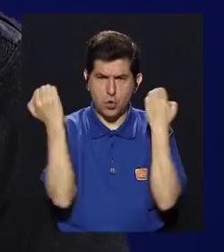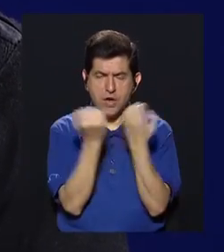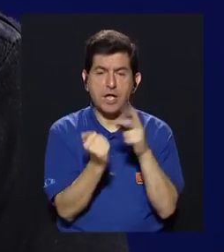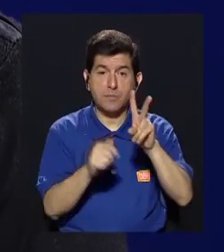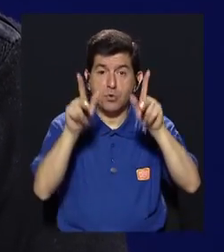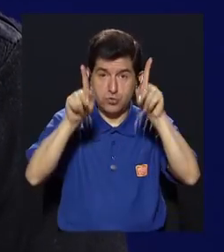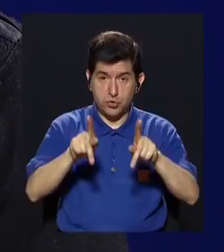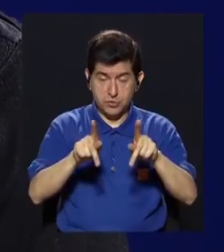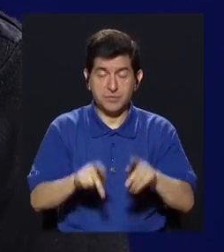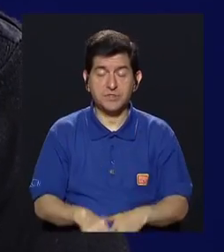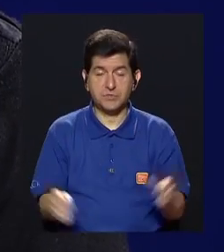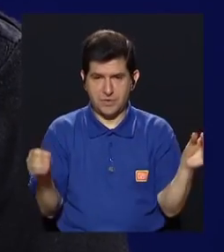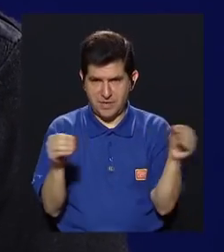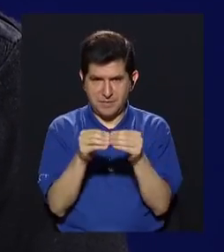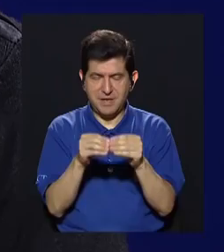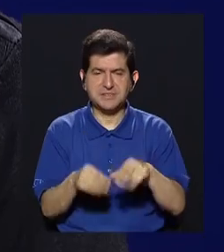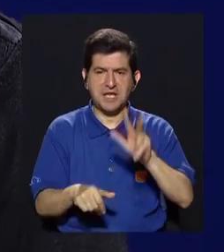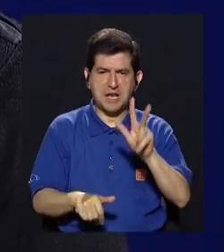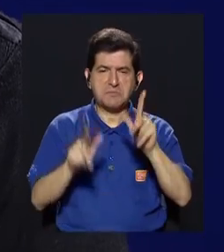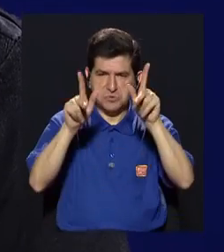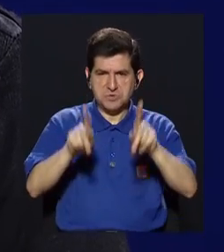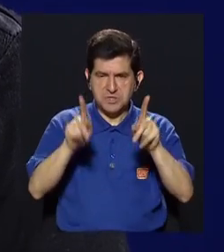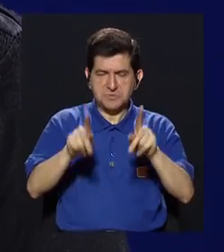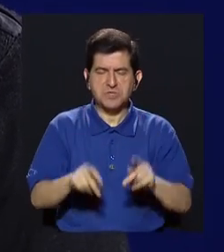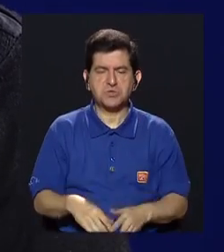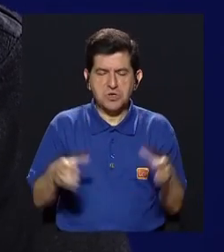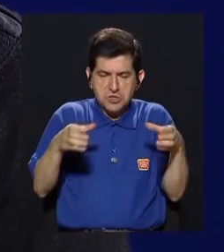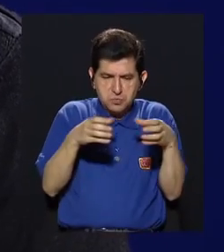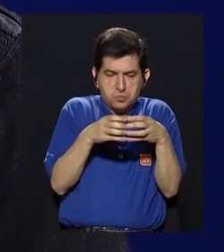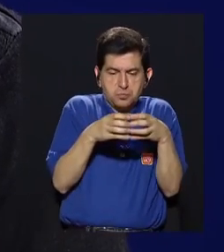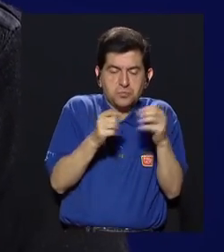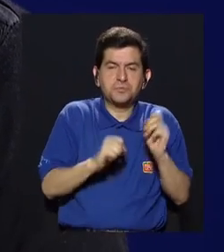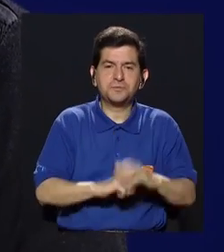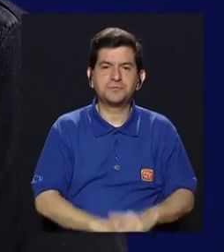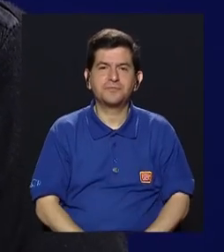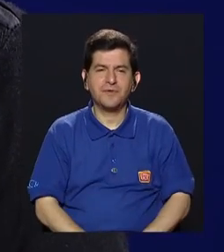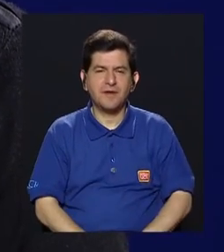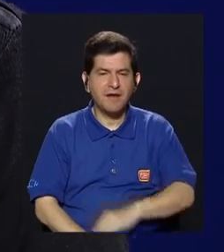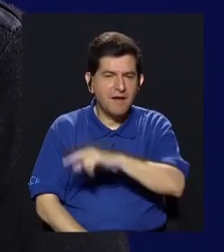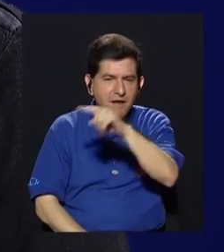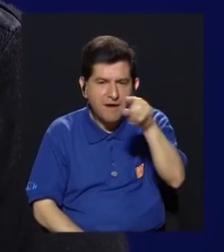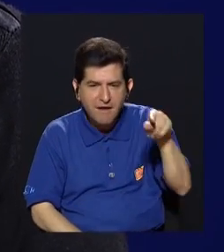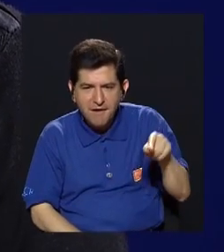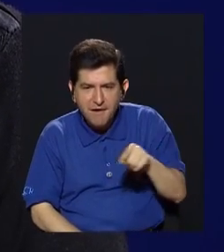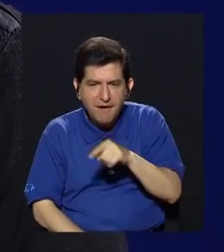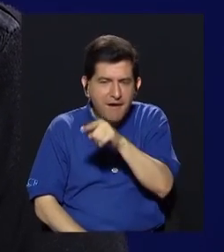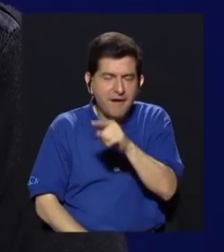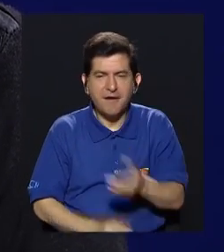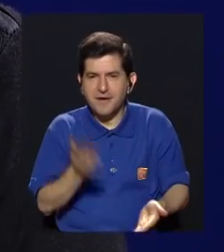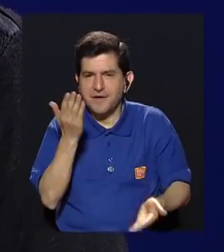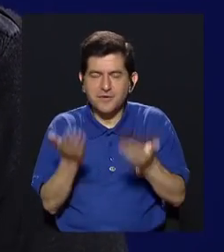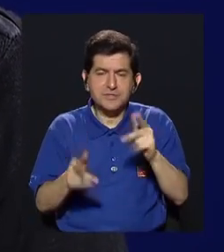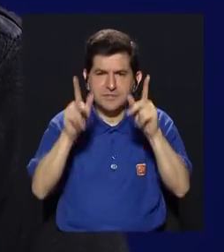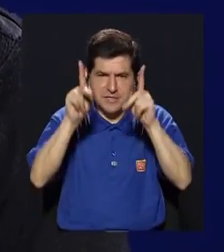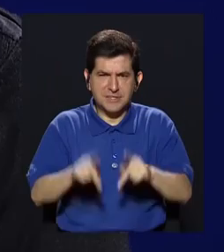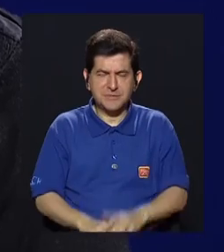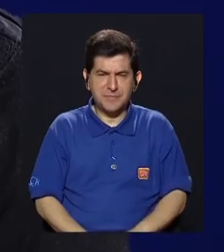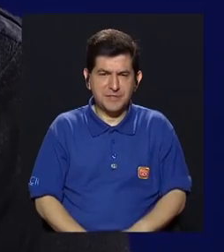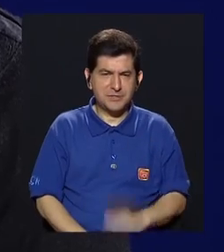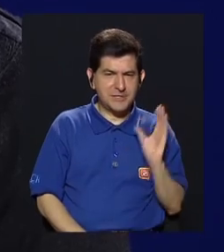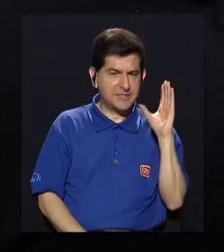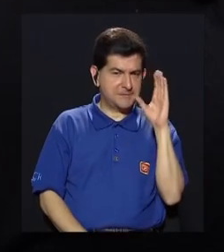éramos dos personas más y yo éramos un grupo de tres pequeños ellos ellos y ellos verdad como gente muy